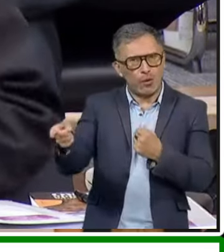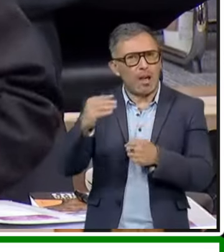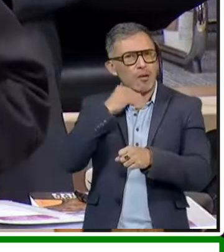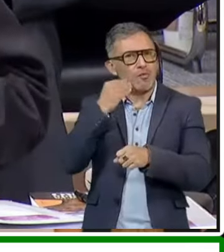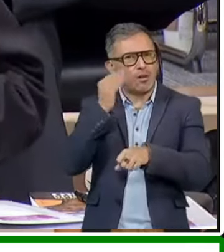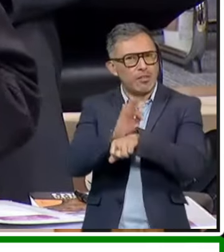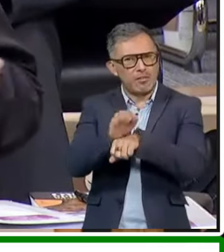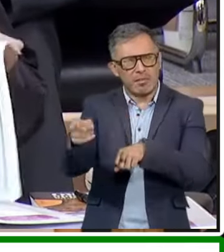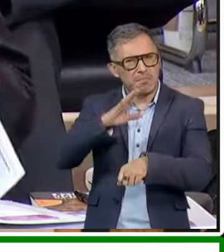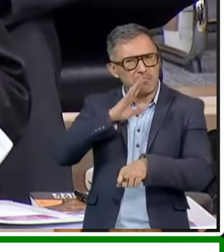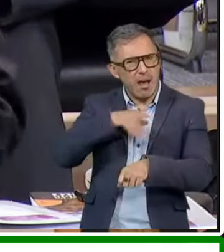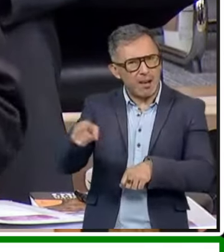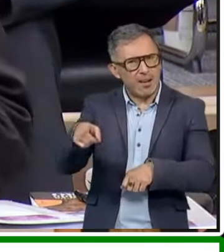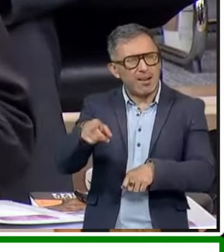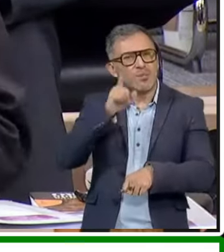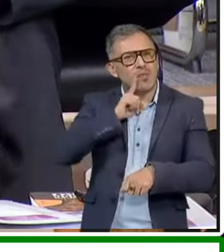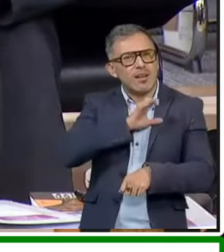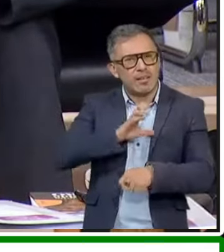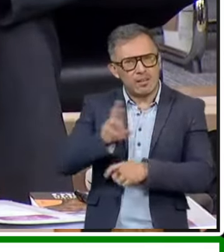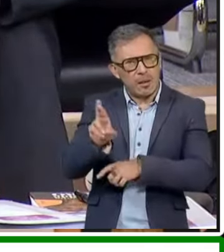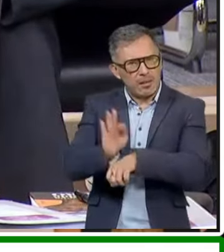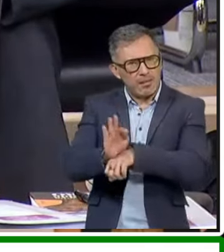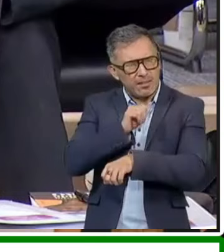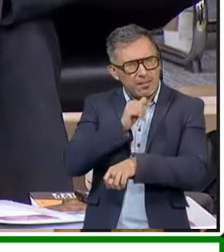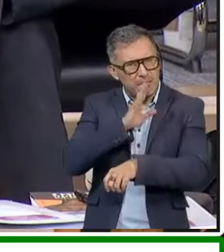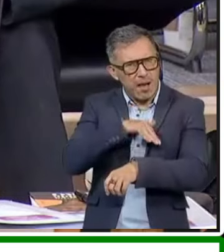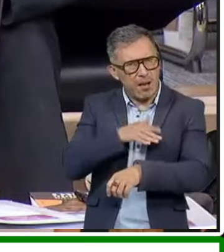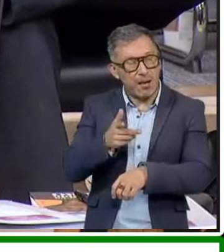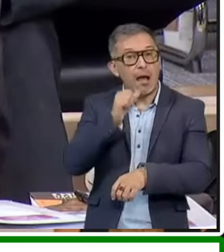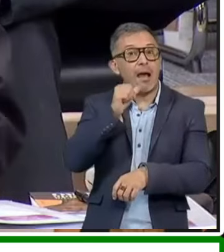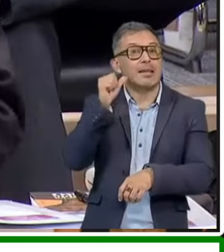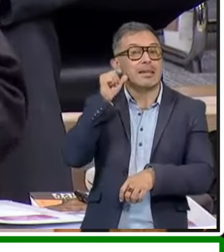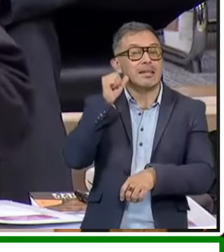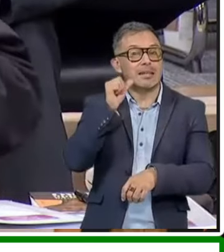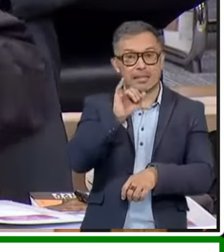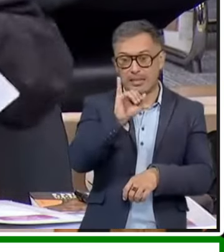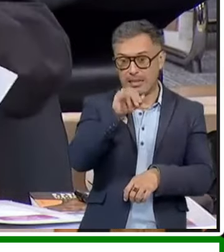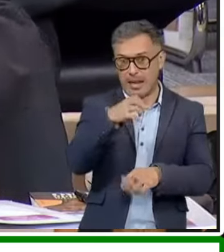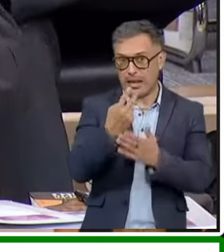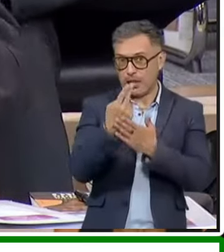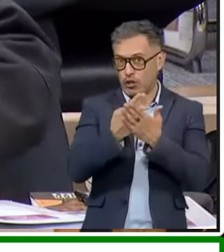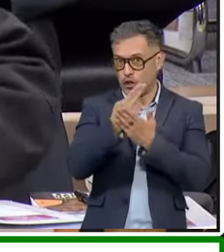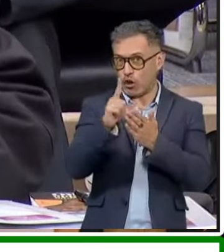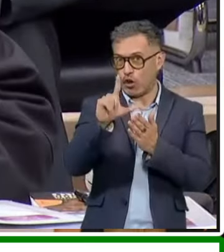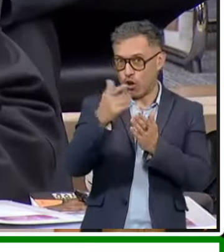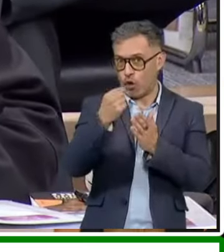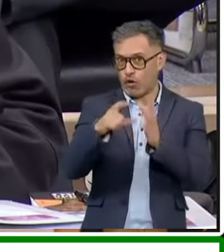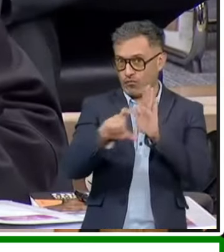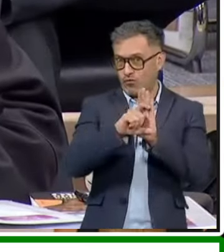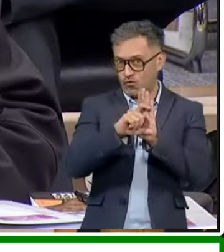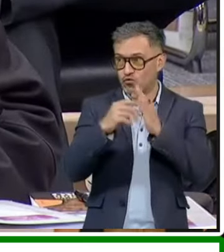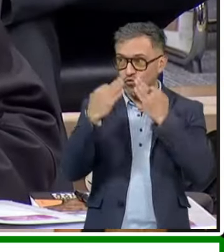Ayer presentamos la prueba del uso del logotipo del INE y